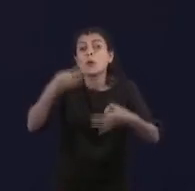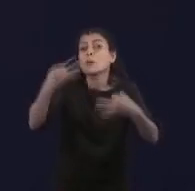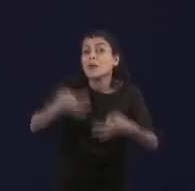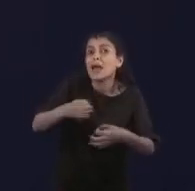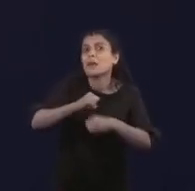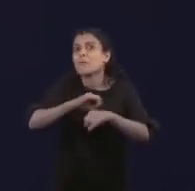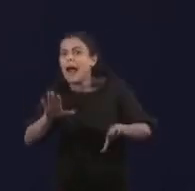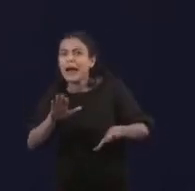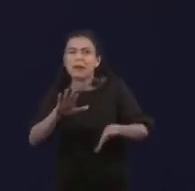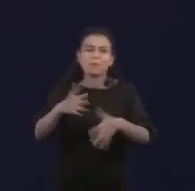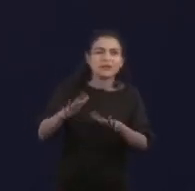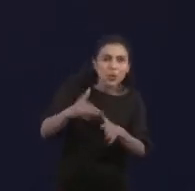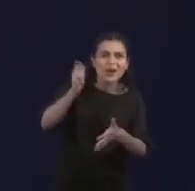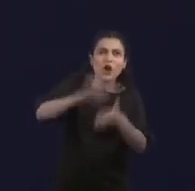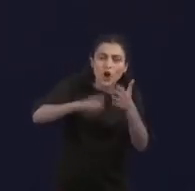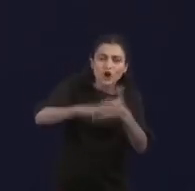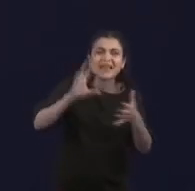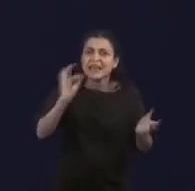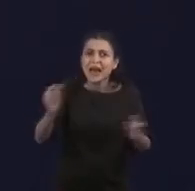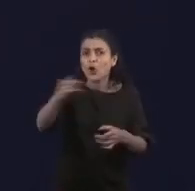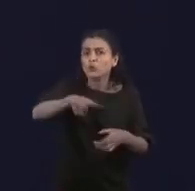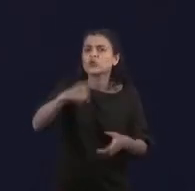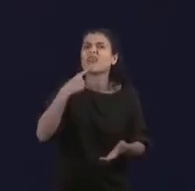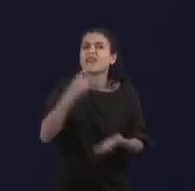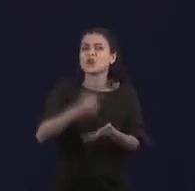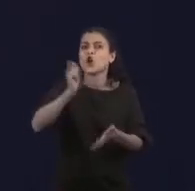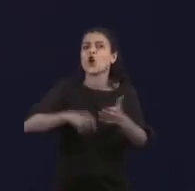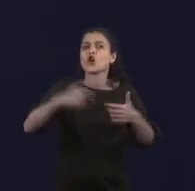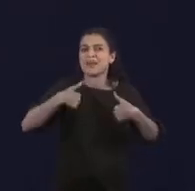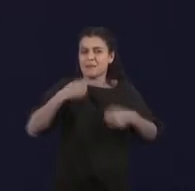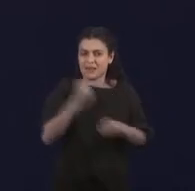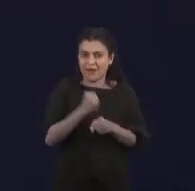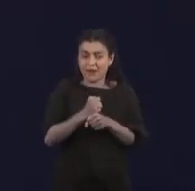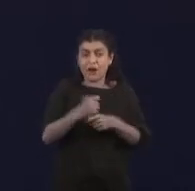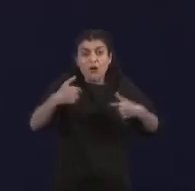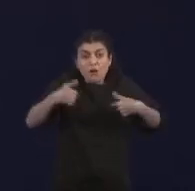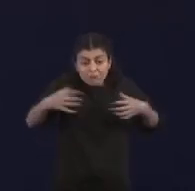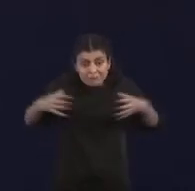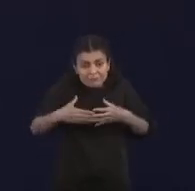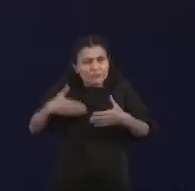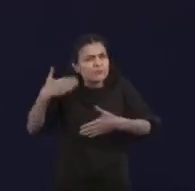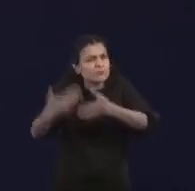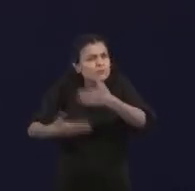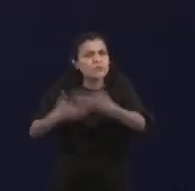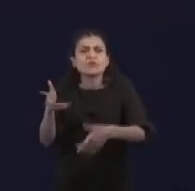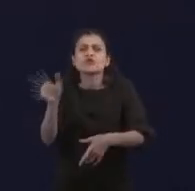manera regular o que hay que mejorar o que no. Pero efectivamente todo lo que hacemos es en virtud de que la